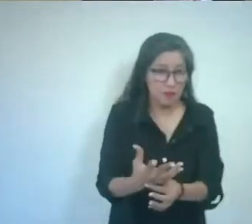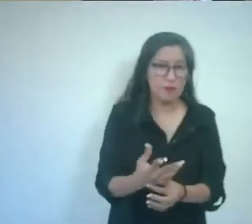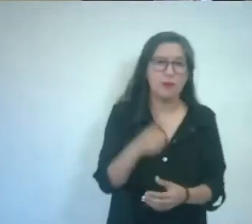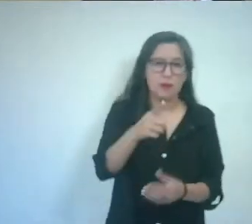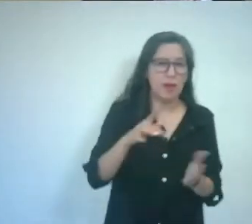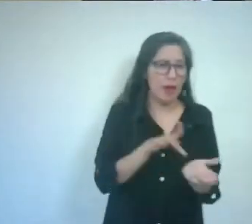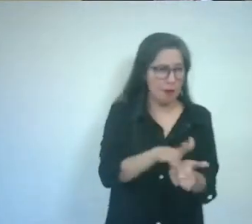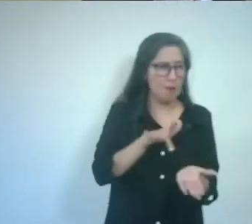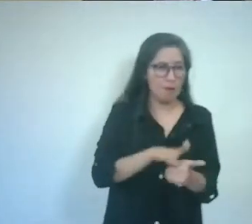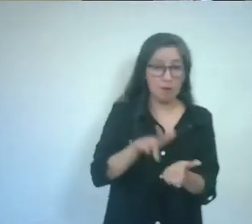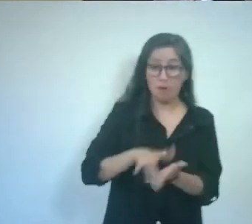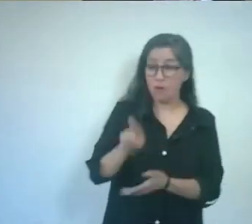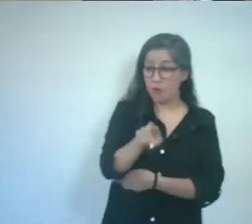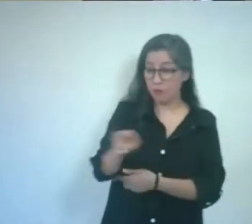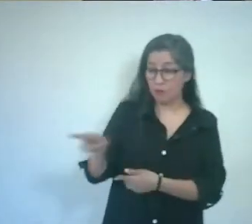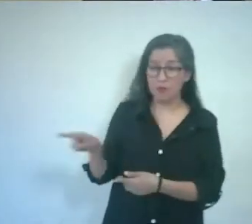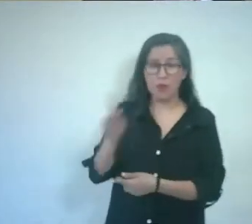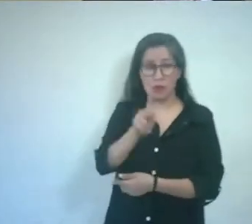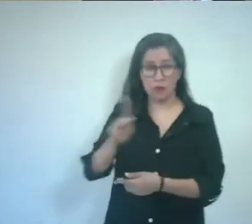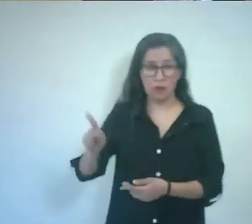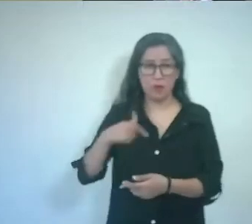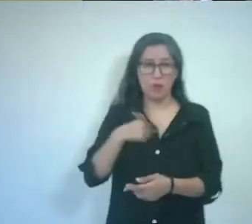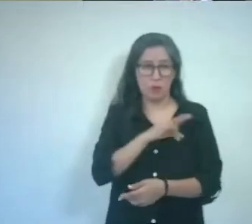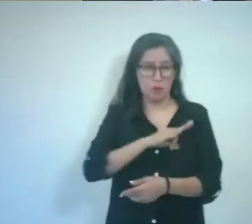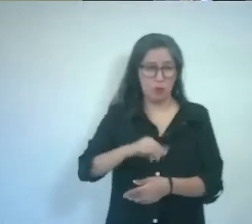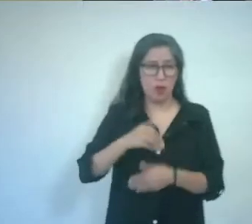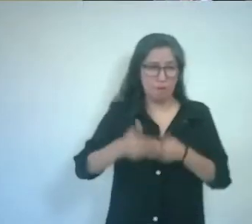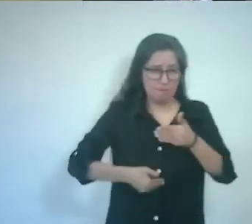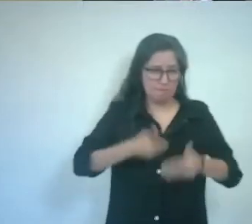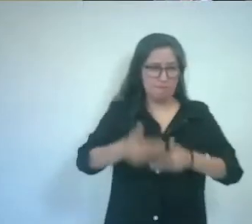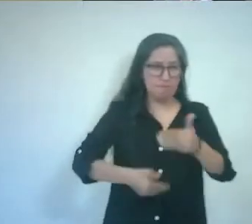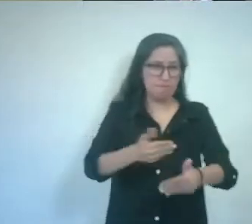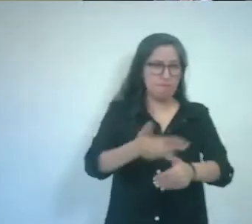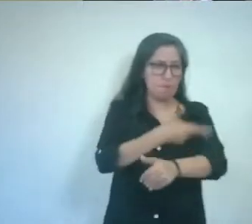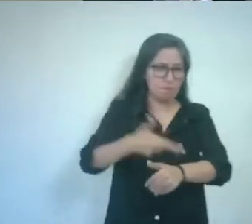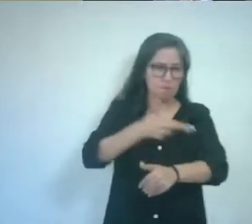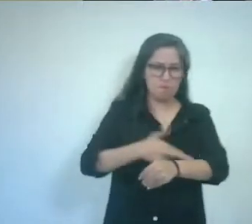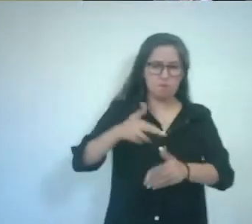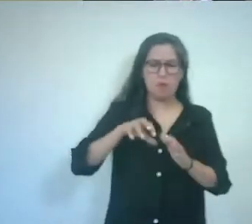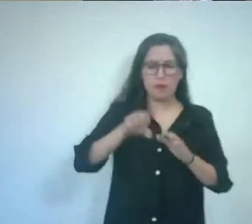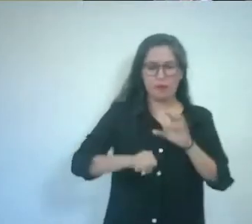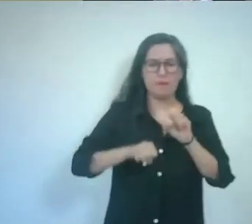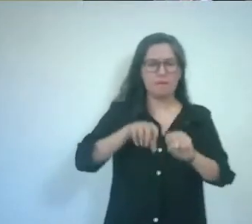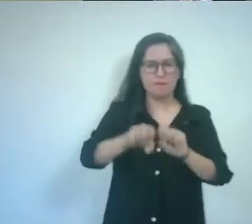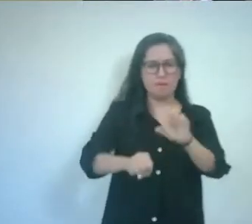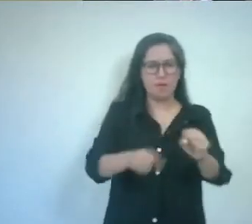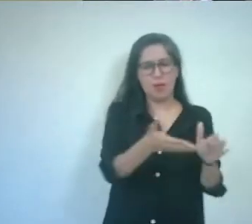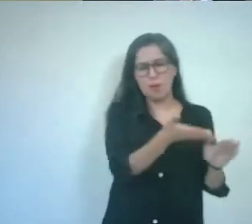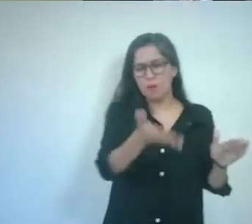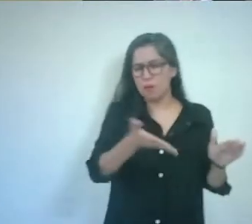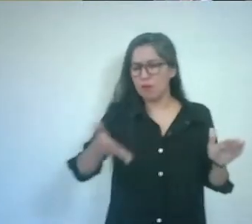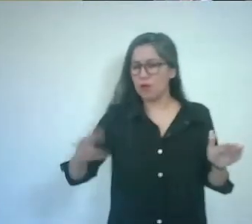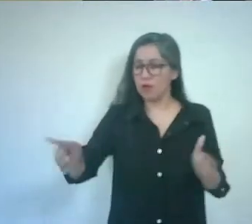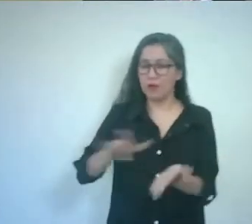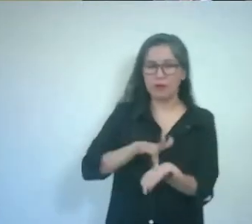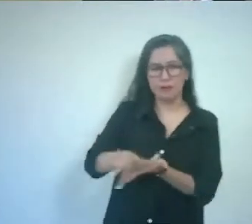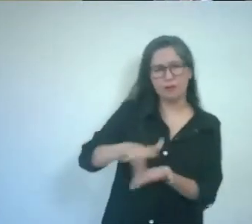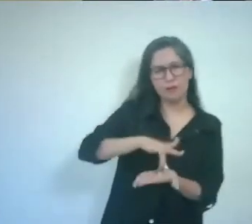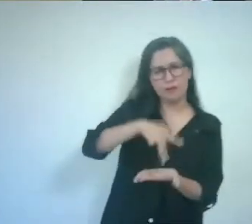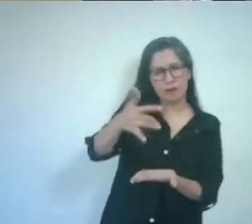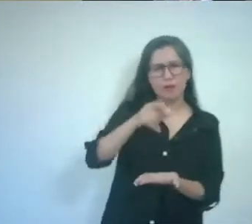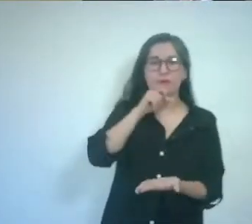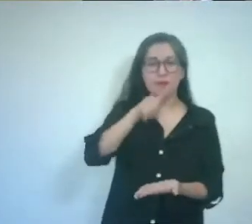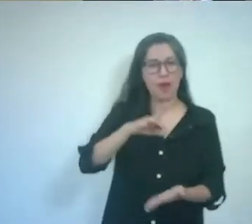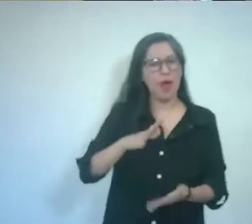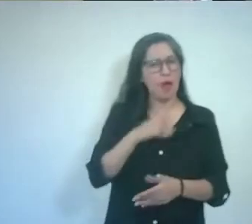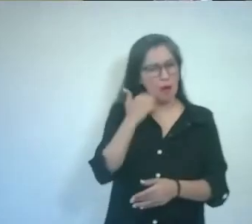todos ustedes lo que nos ha permitido superar las distintas etapas de organización y de implementación de este proceso. De manera amistosa y